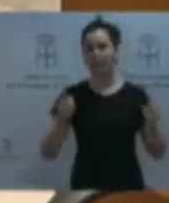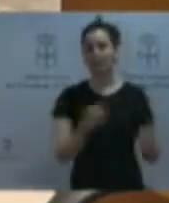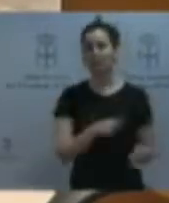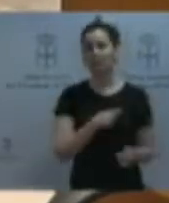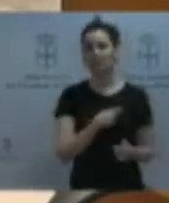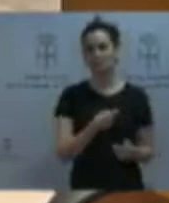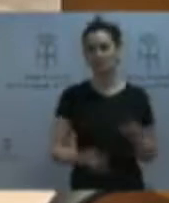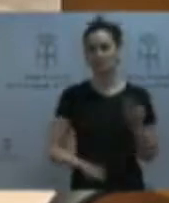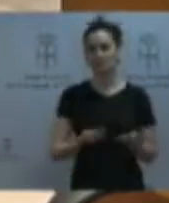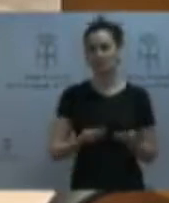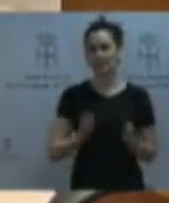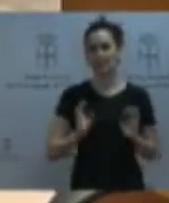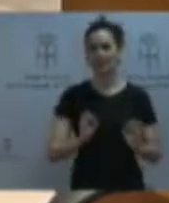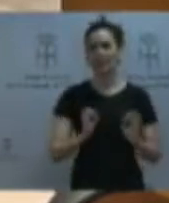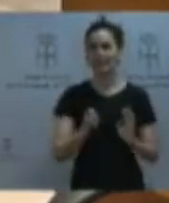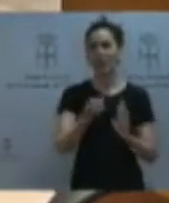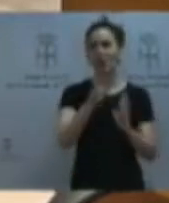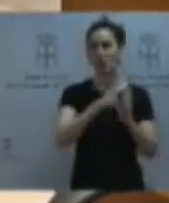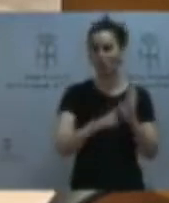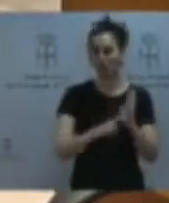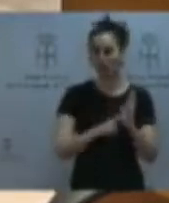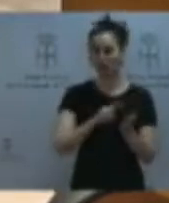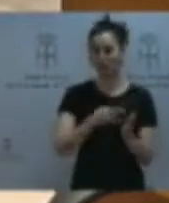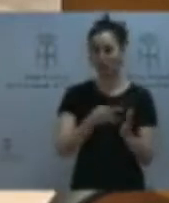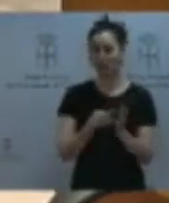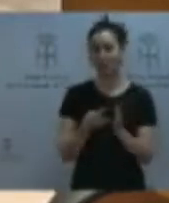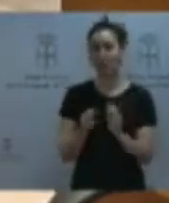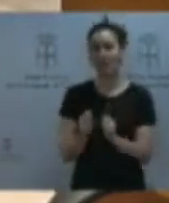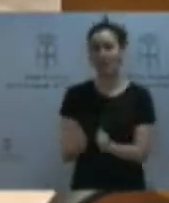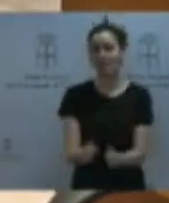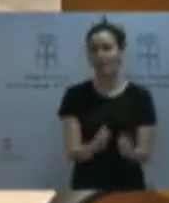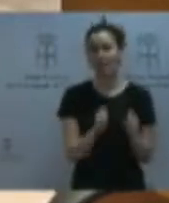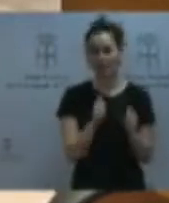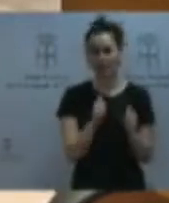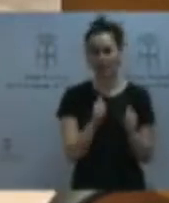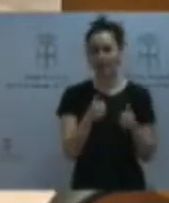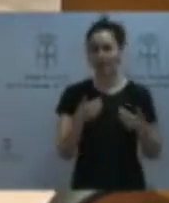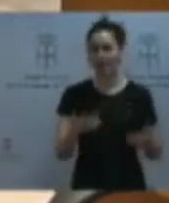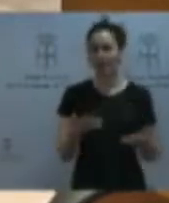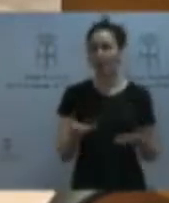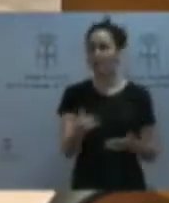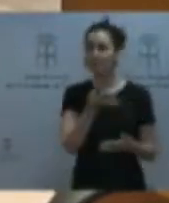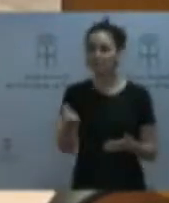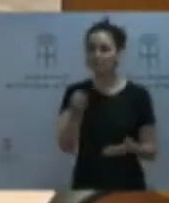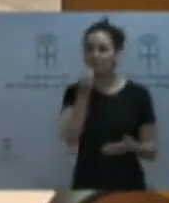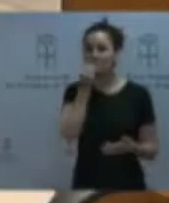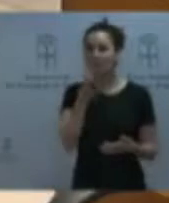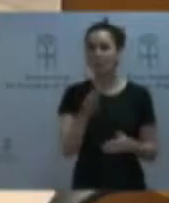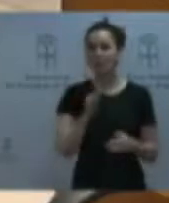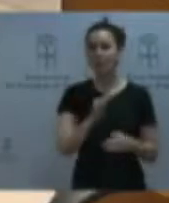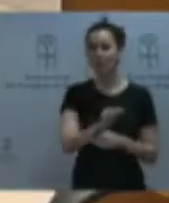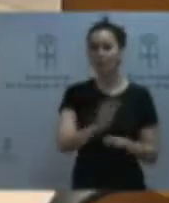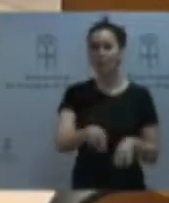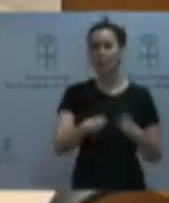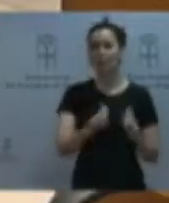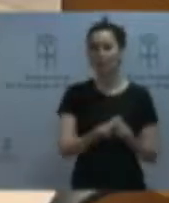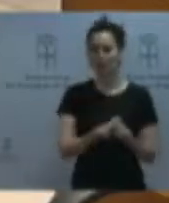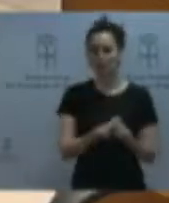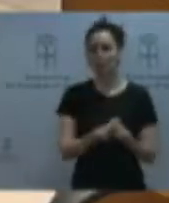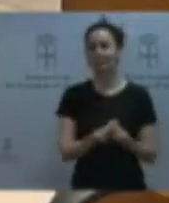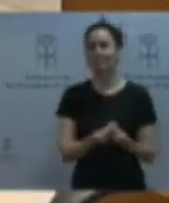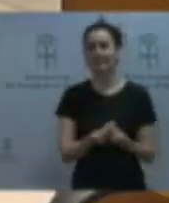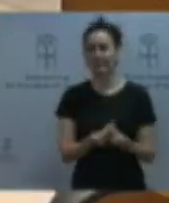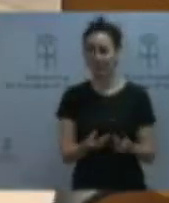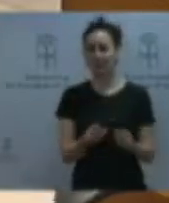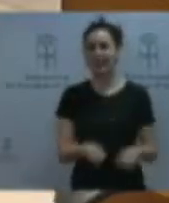proyectos y tratando de optimizar la aplicación de los fondos en su totalidad, se producen reevaluaciones de los